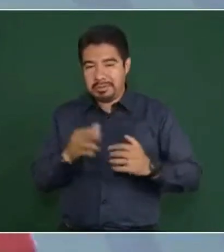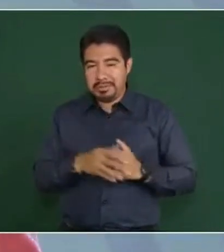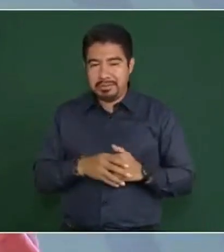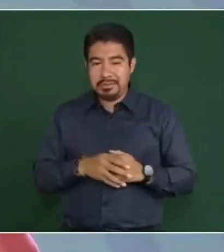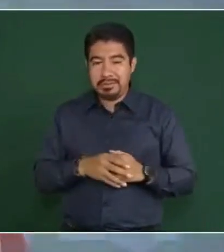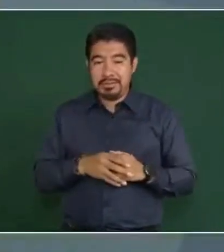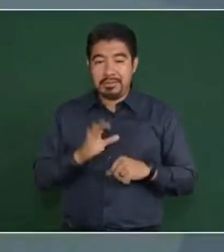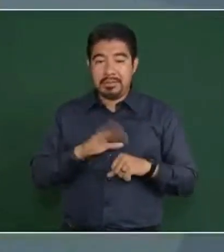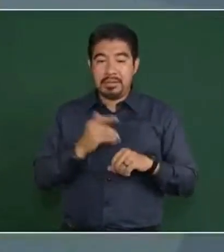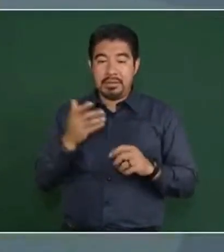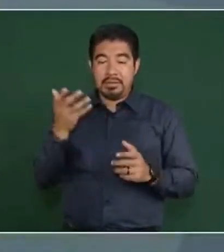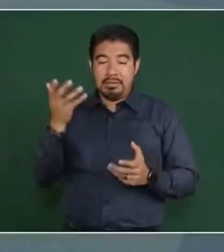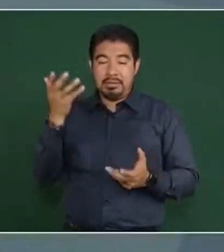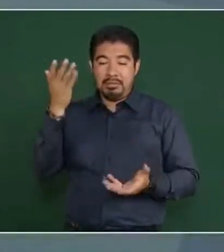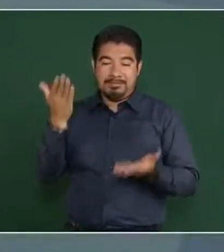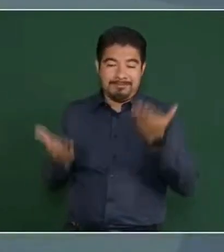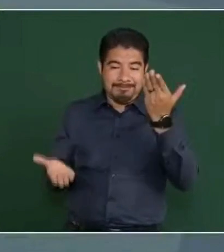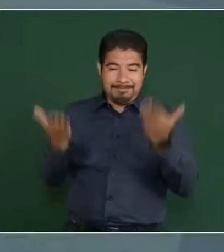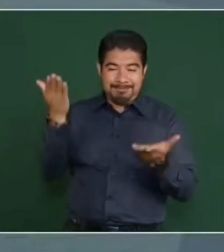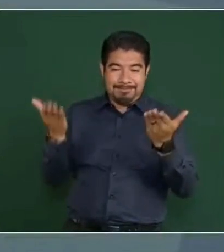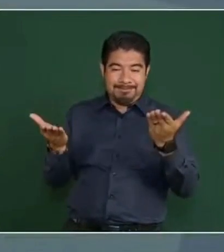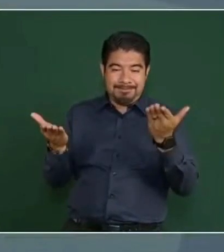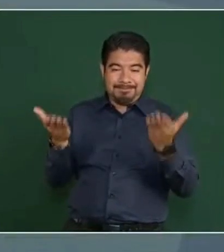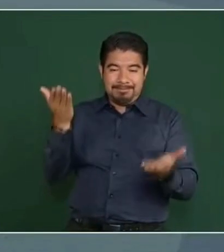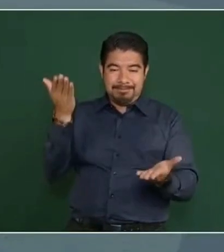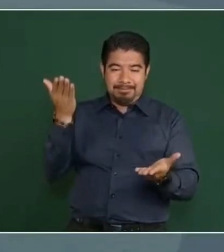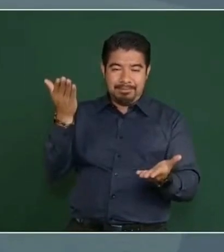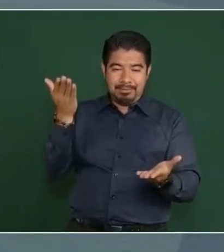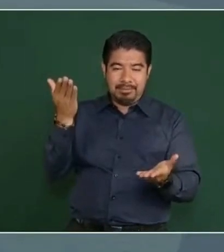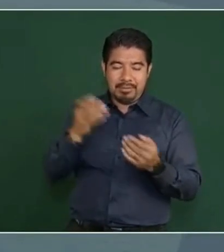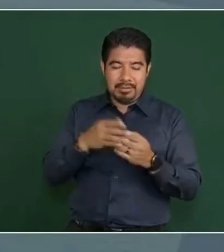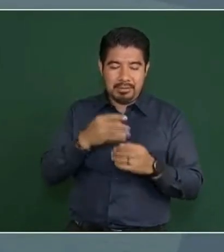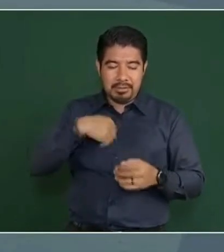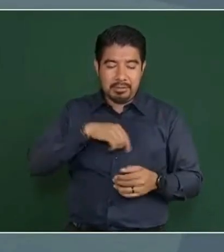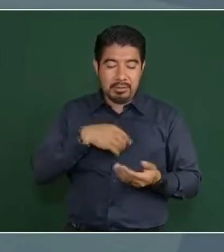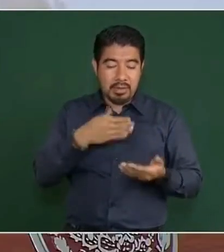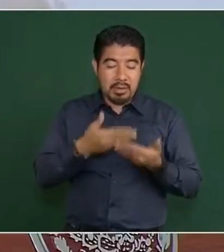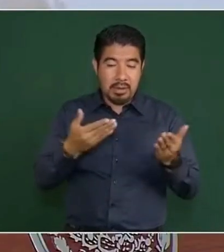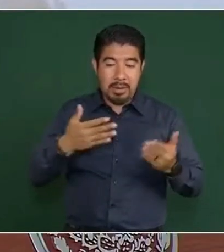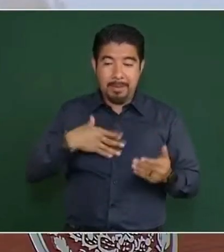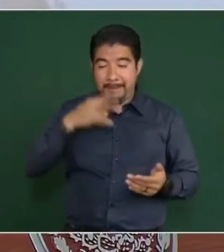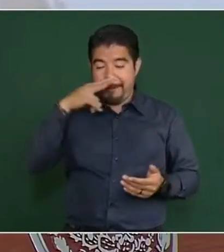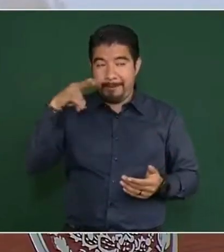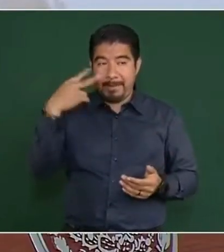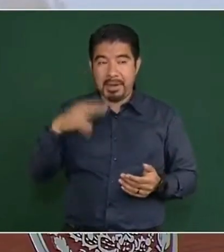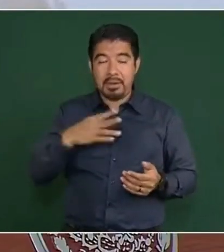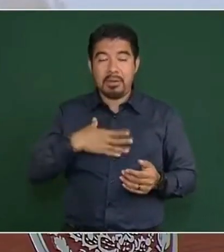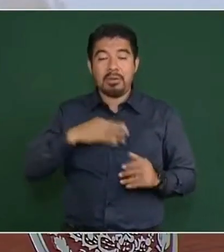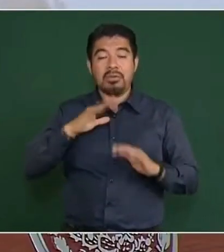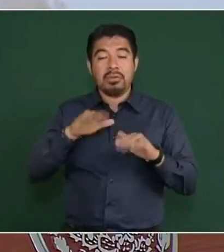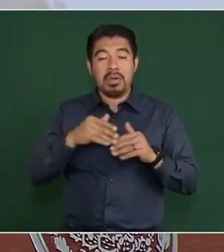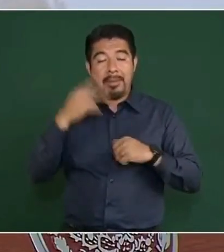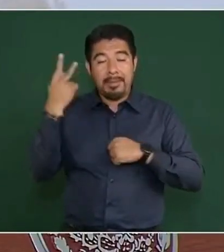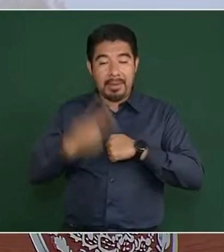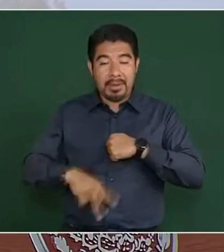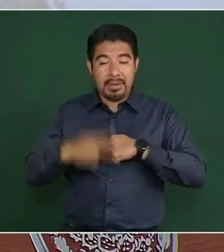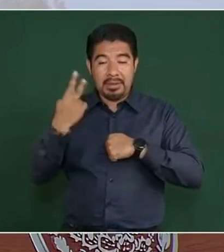porque es un desequilibrio, y en el caso de México, es mi postura, sería muy